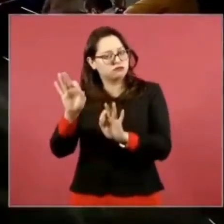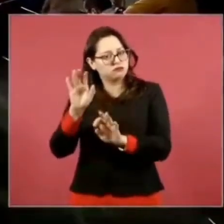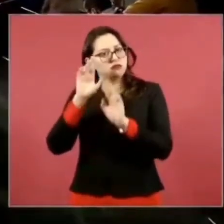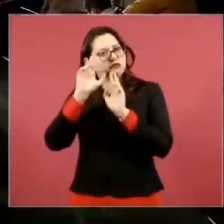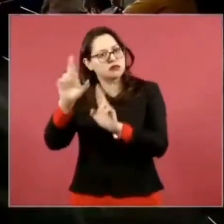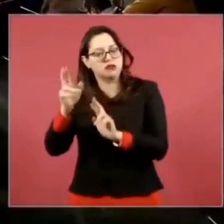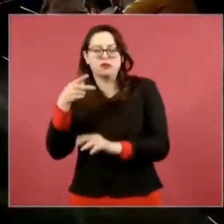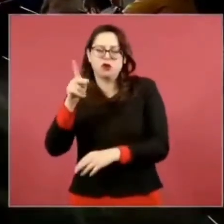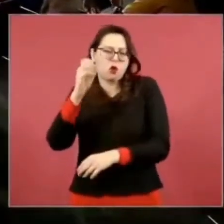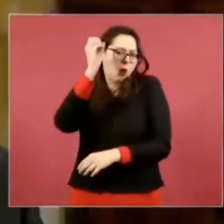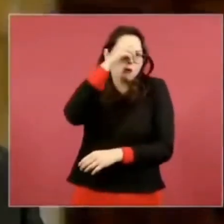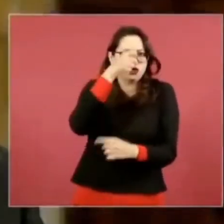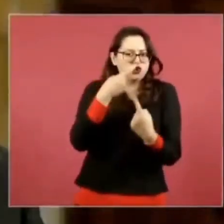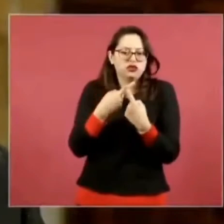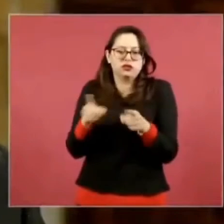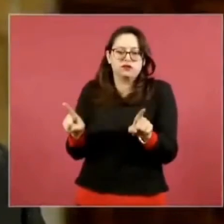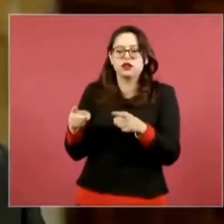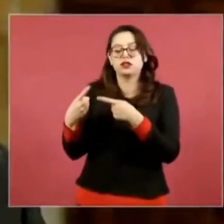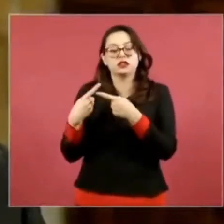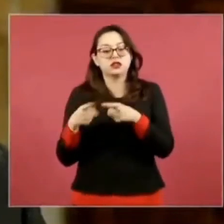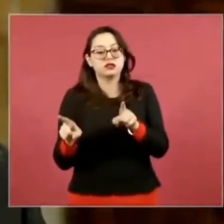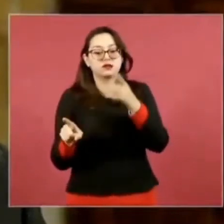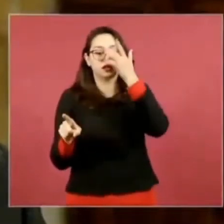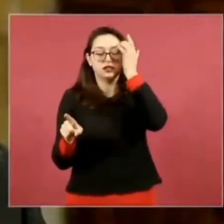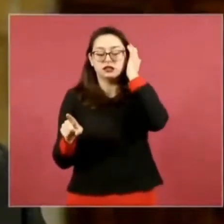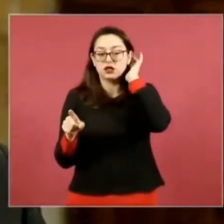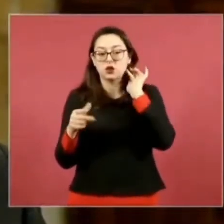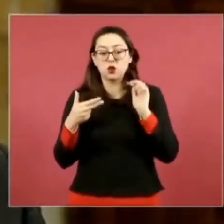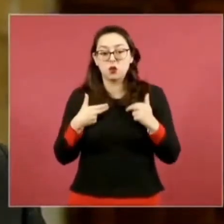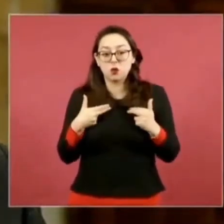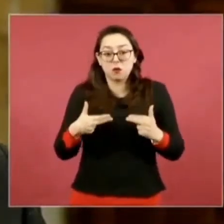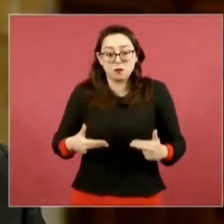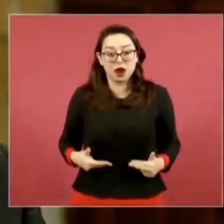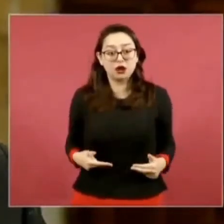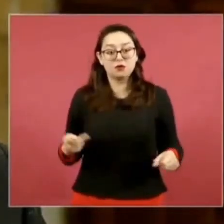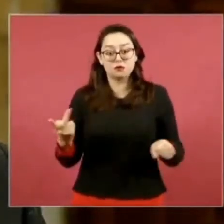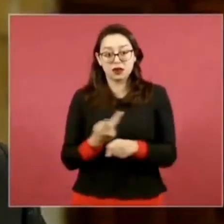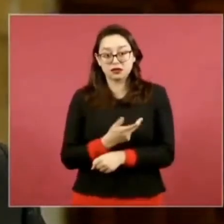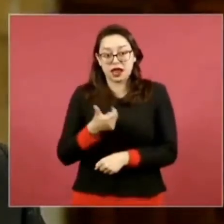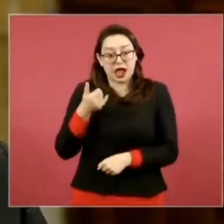pero pues así es la condición humana, ¿no? Así somos.